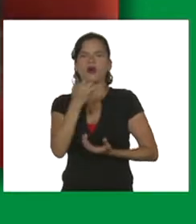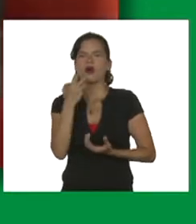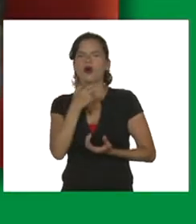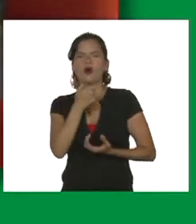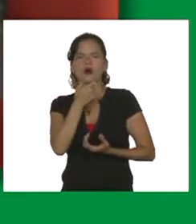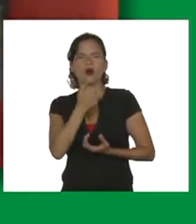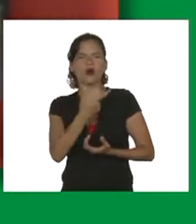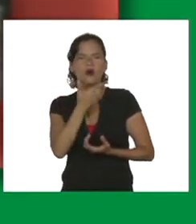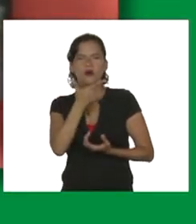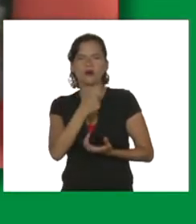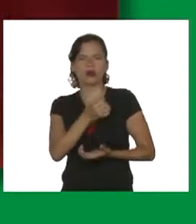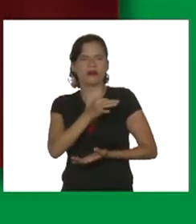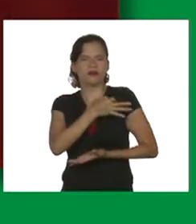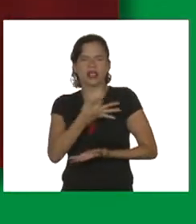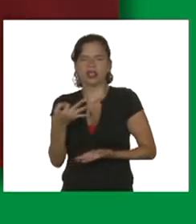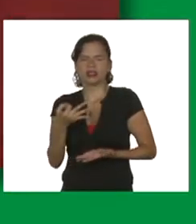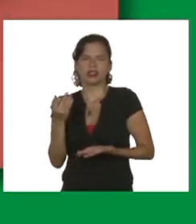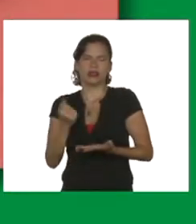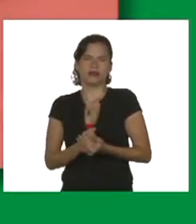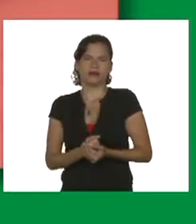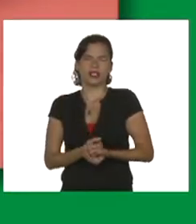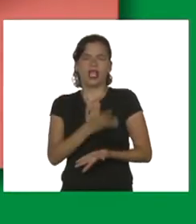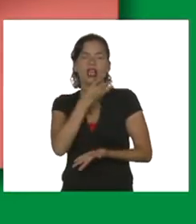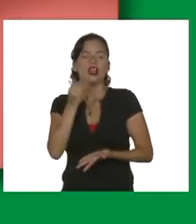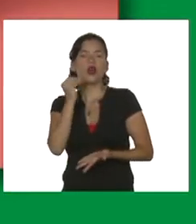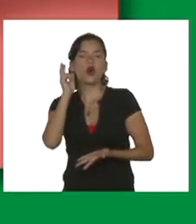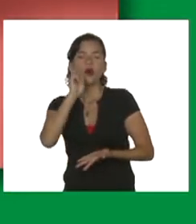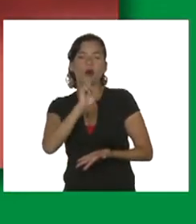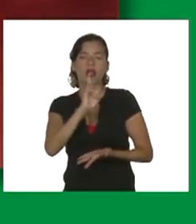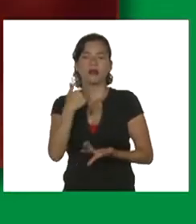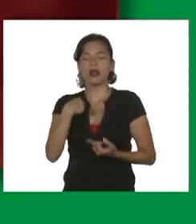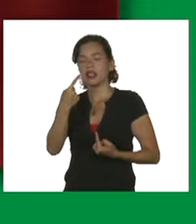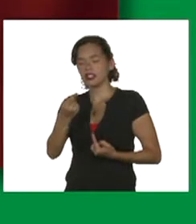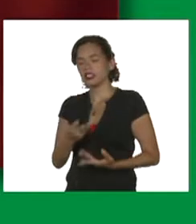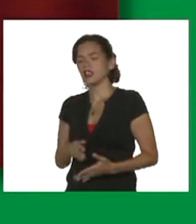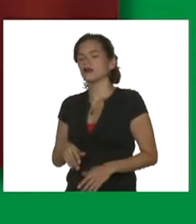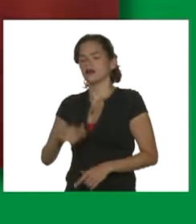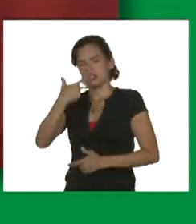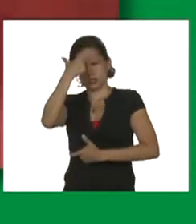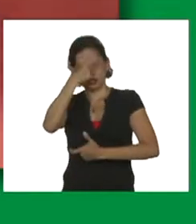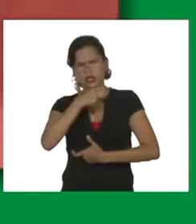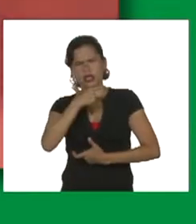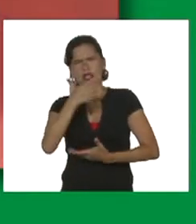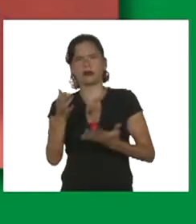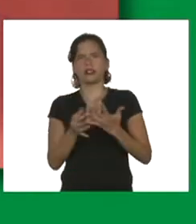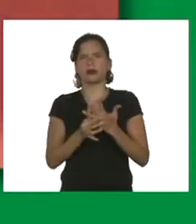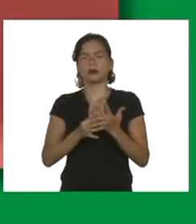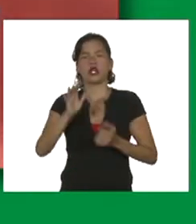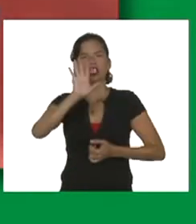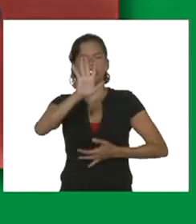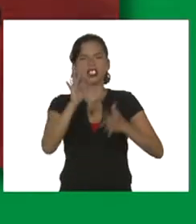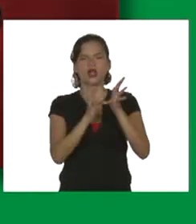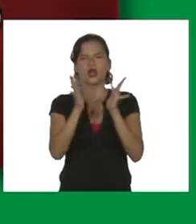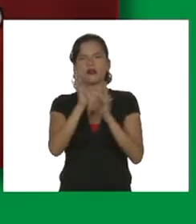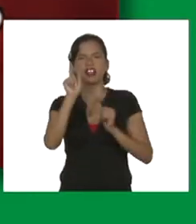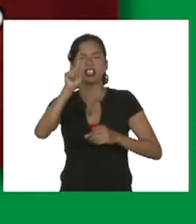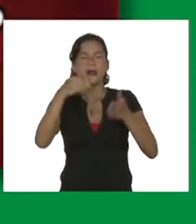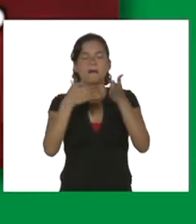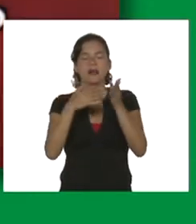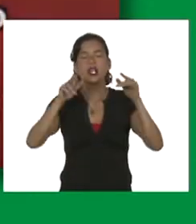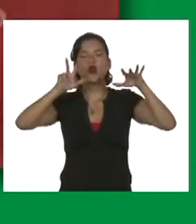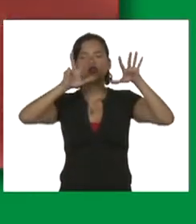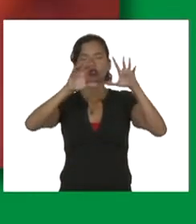sin cálculo. El joven Simón le propone formalmente matrimonio a María Teresa el 5 de abril de